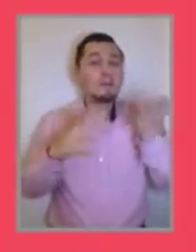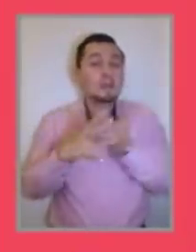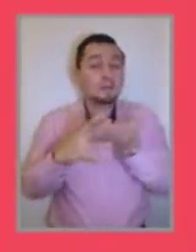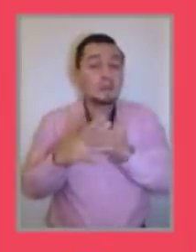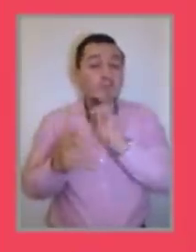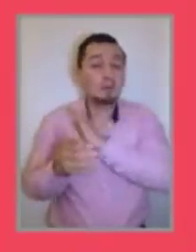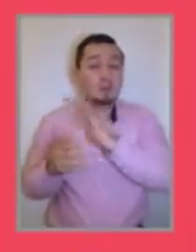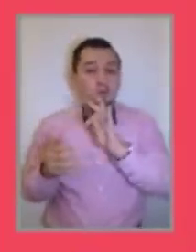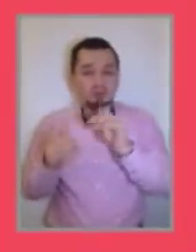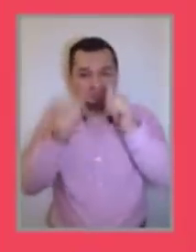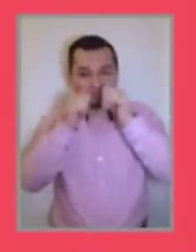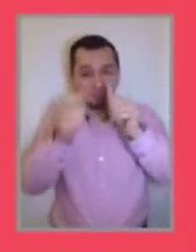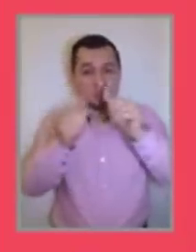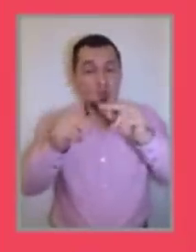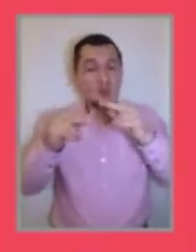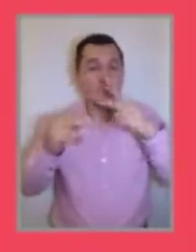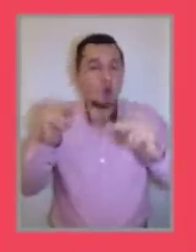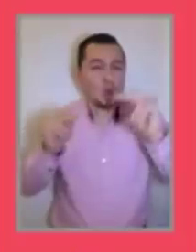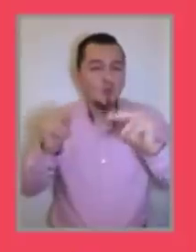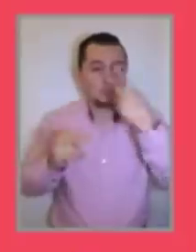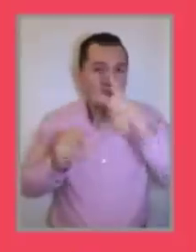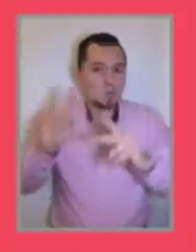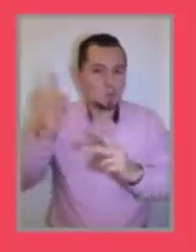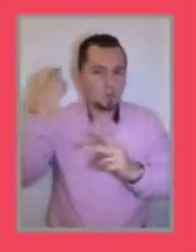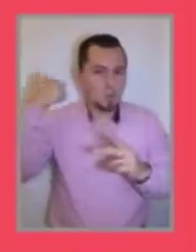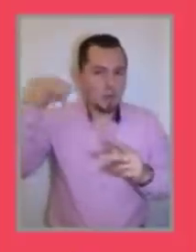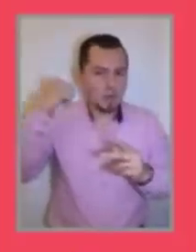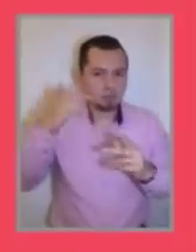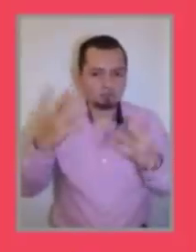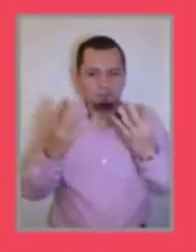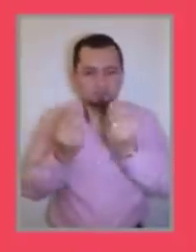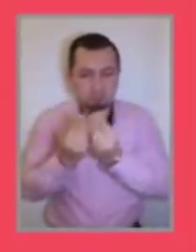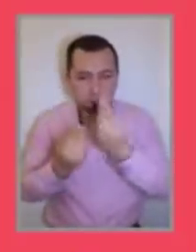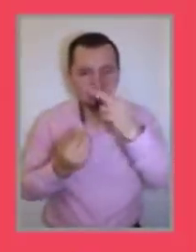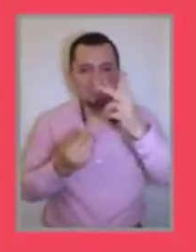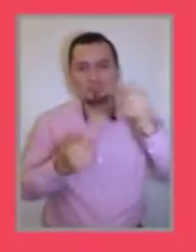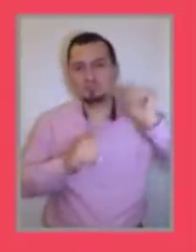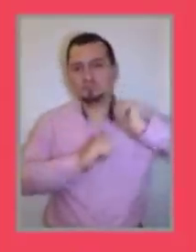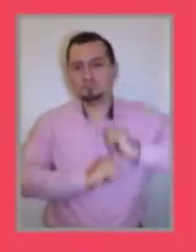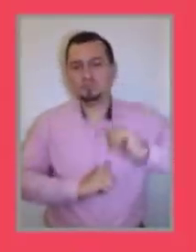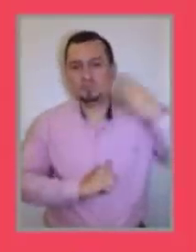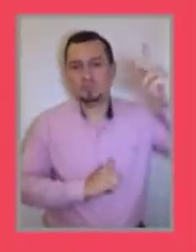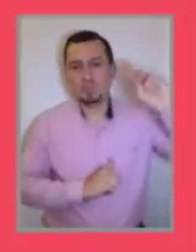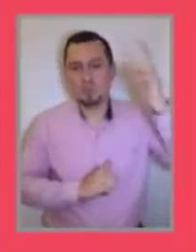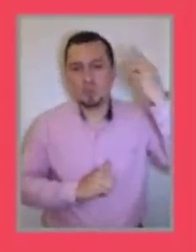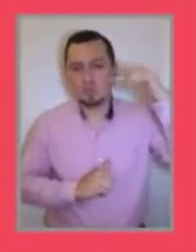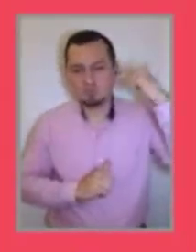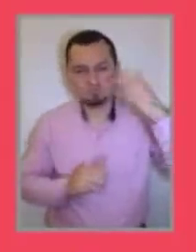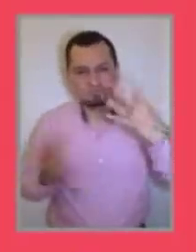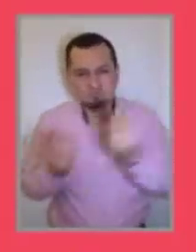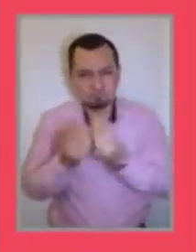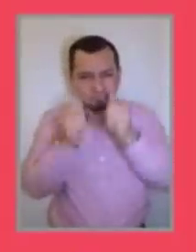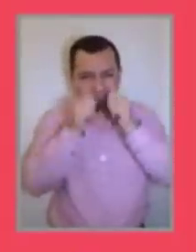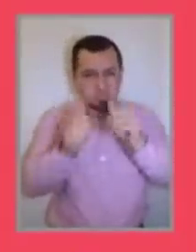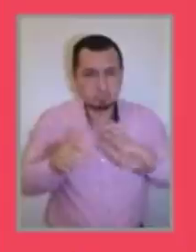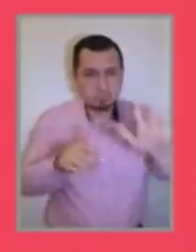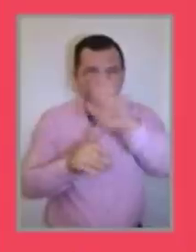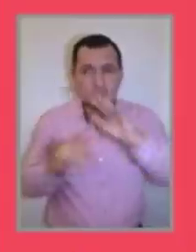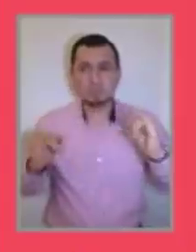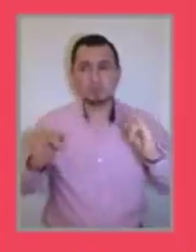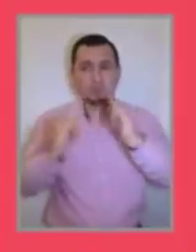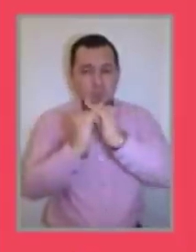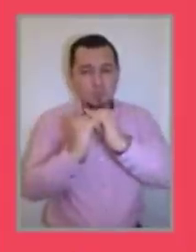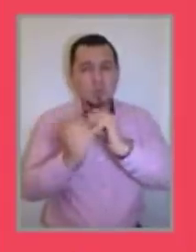sigue las normas que marca la Universidad de Guadalajara, los bachilleratos incorporados a la universidad también. En el caso de las